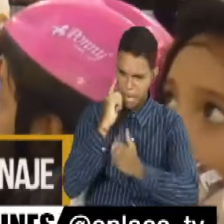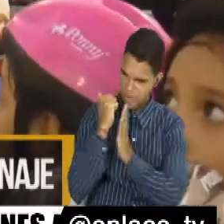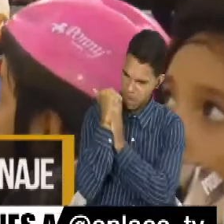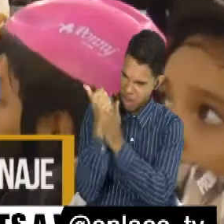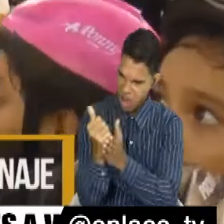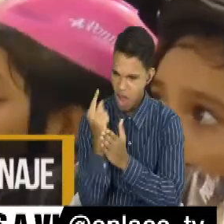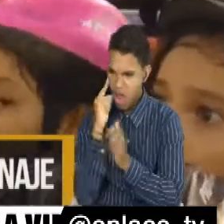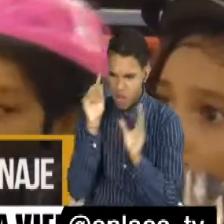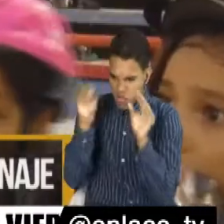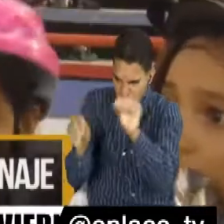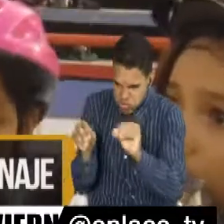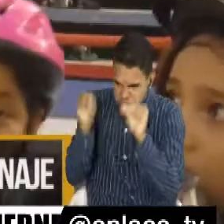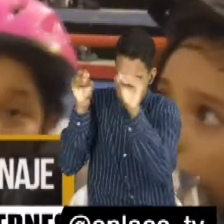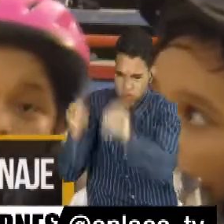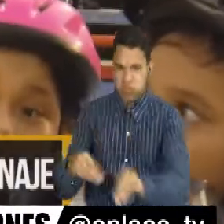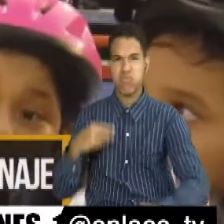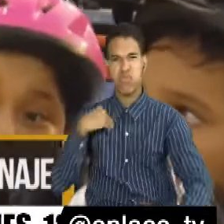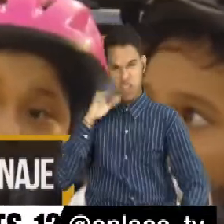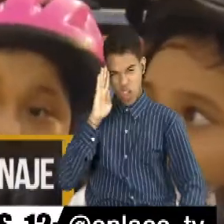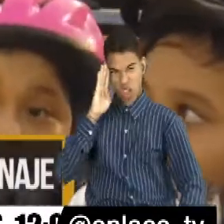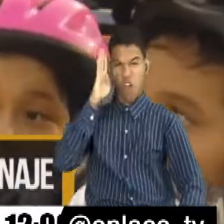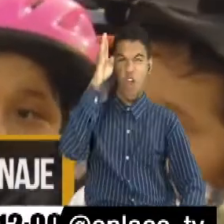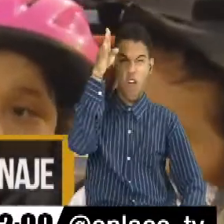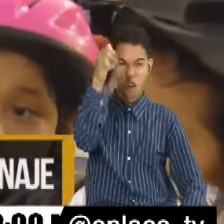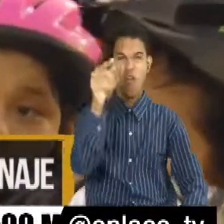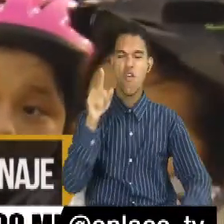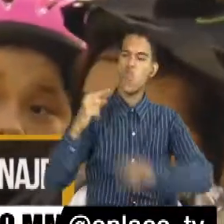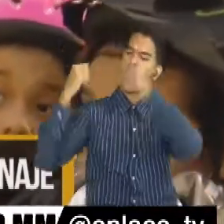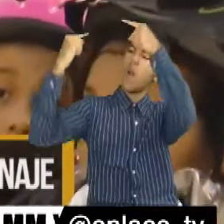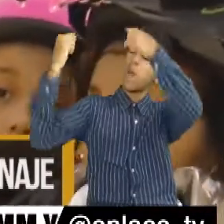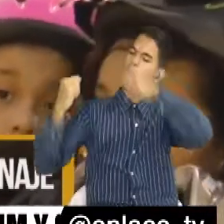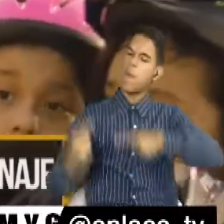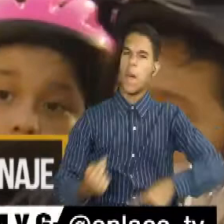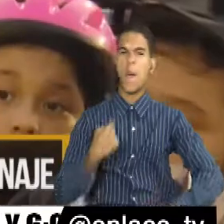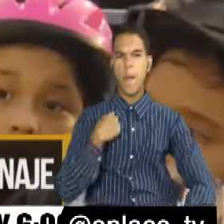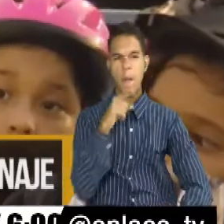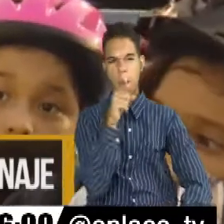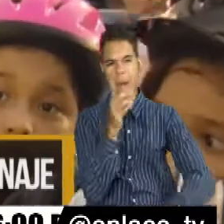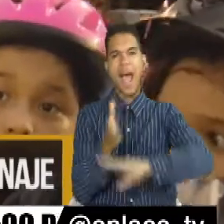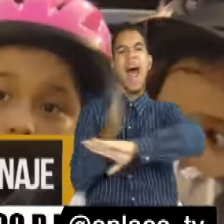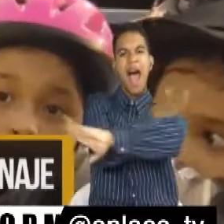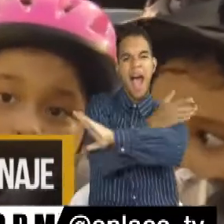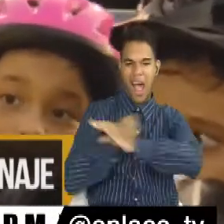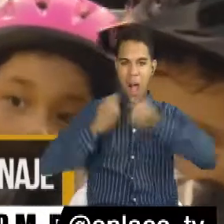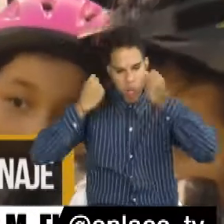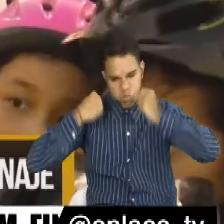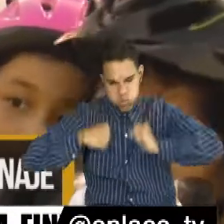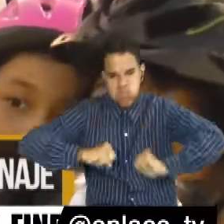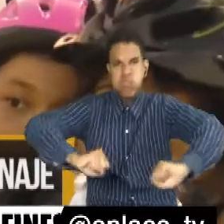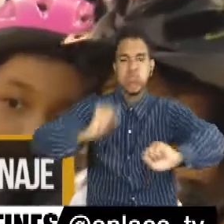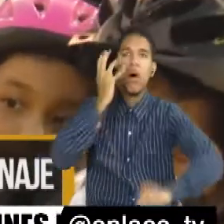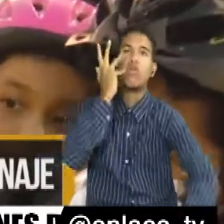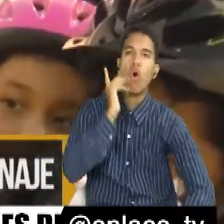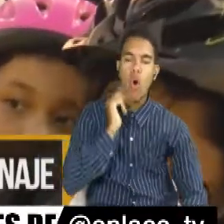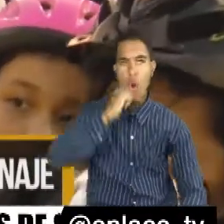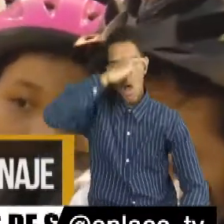Se ve reflejado el día de mañana cuando se dan las competencias, el esfuerzo que uno hace, o sea, diario